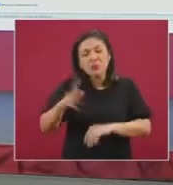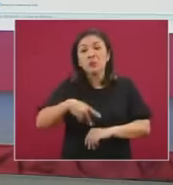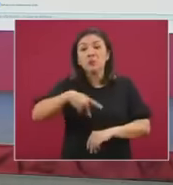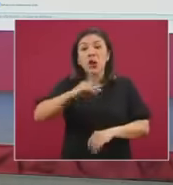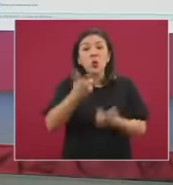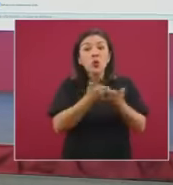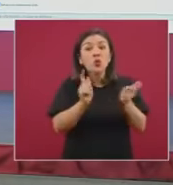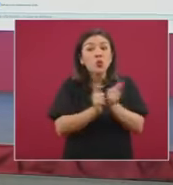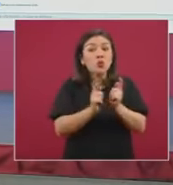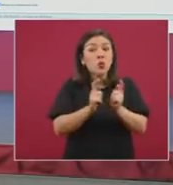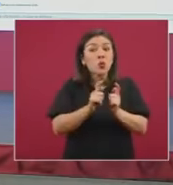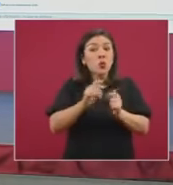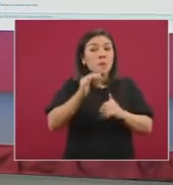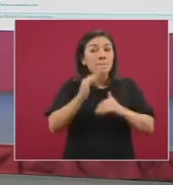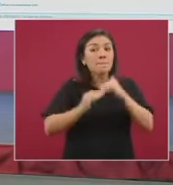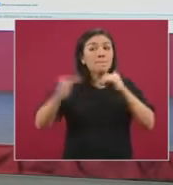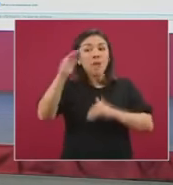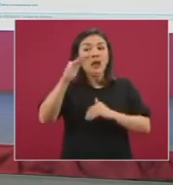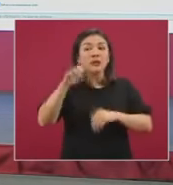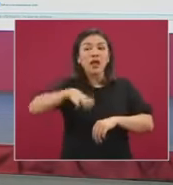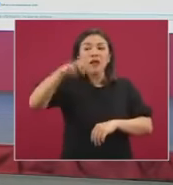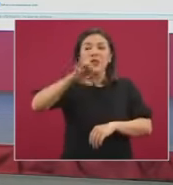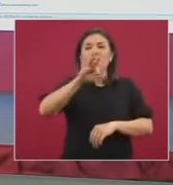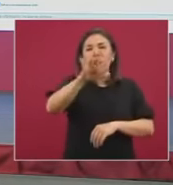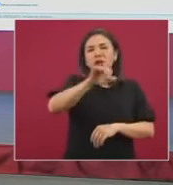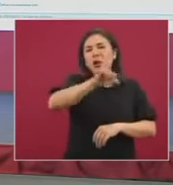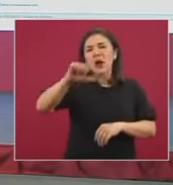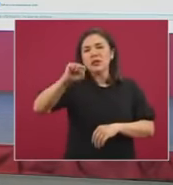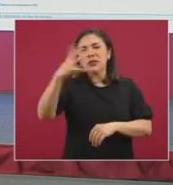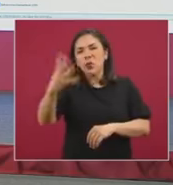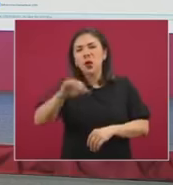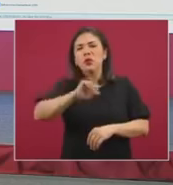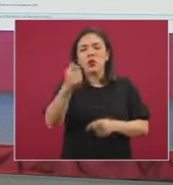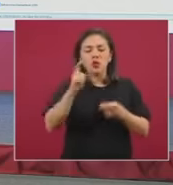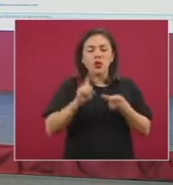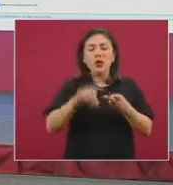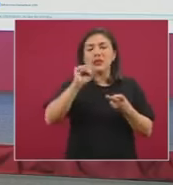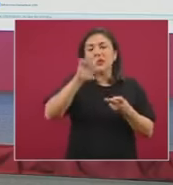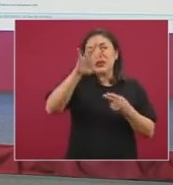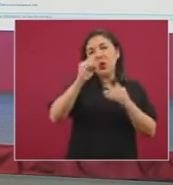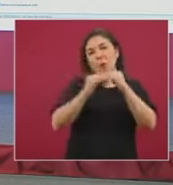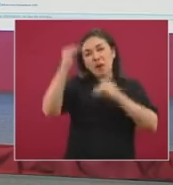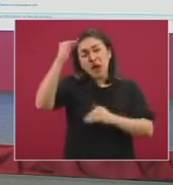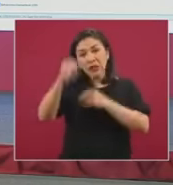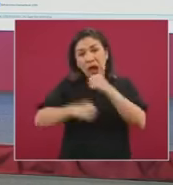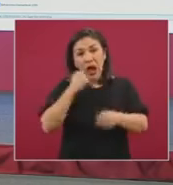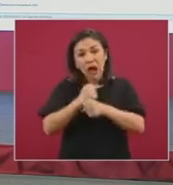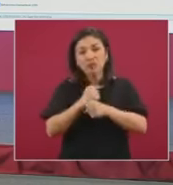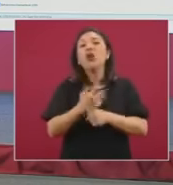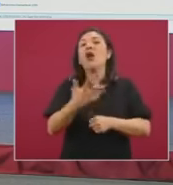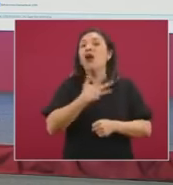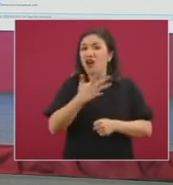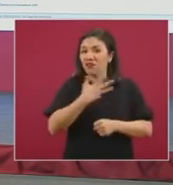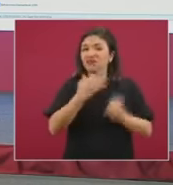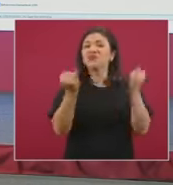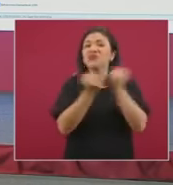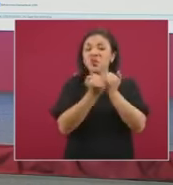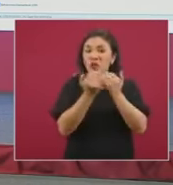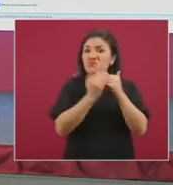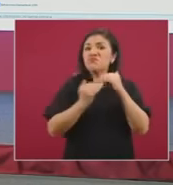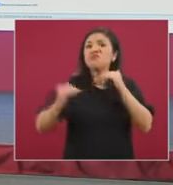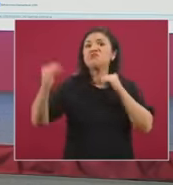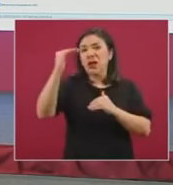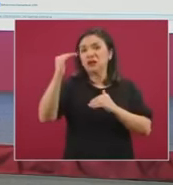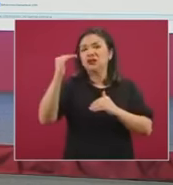grupos mayores, de 45 a 64 y de 65 más, todavía tenemos una proporción de exceso,